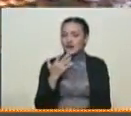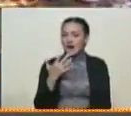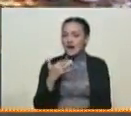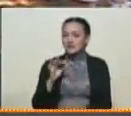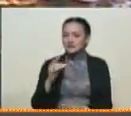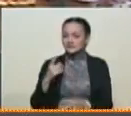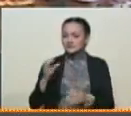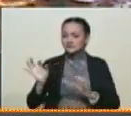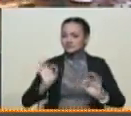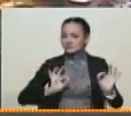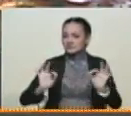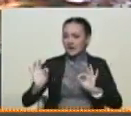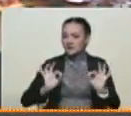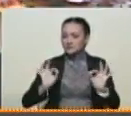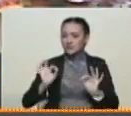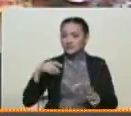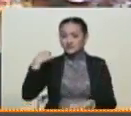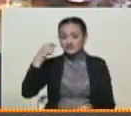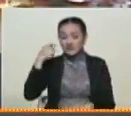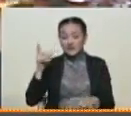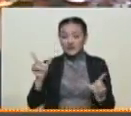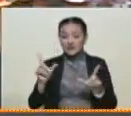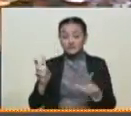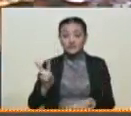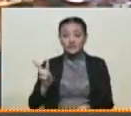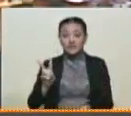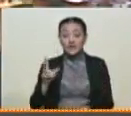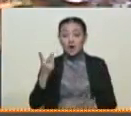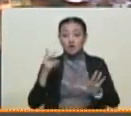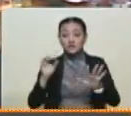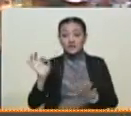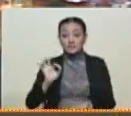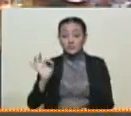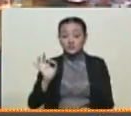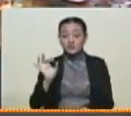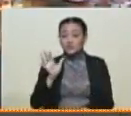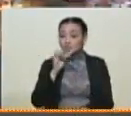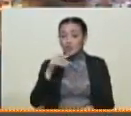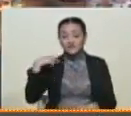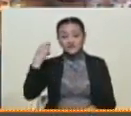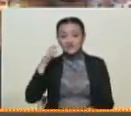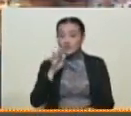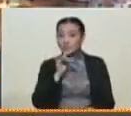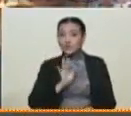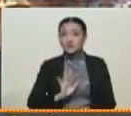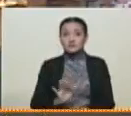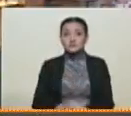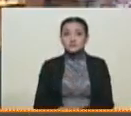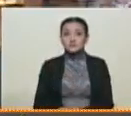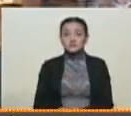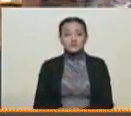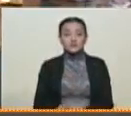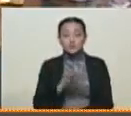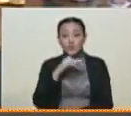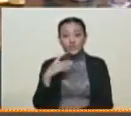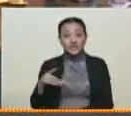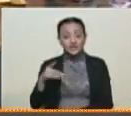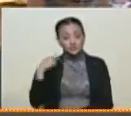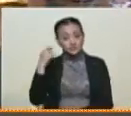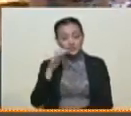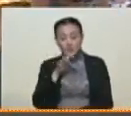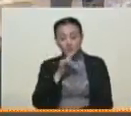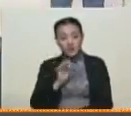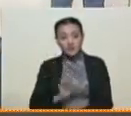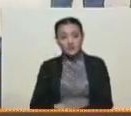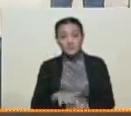televisión venezolana. El 80% de los municipios de Miranda no tiene una sala de cine. Es decir, no tienen derecho al cine la mayoría